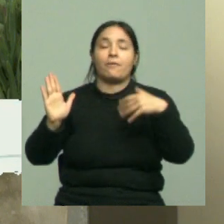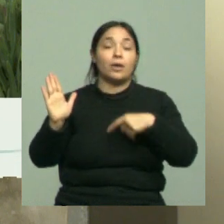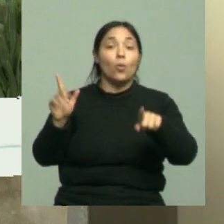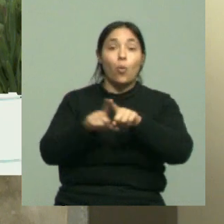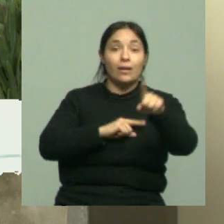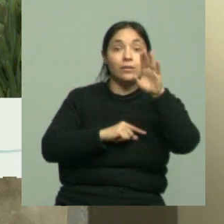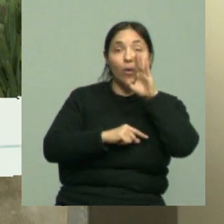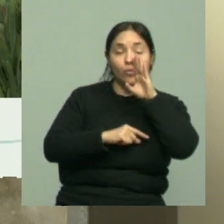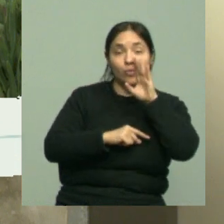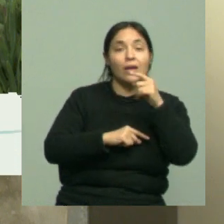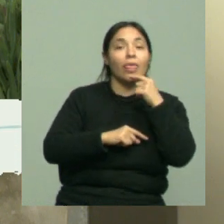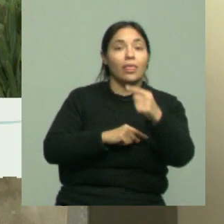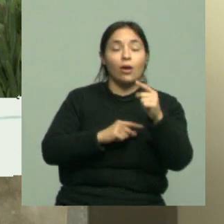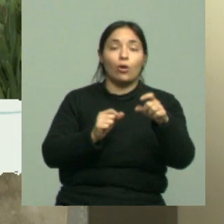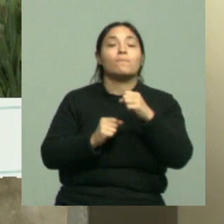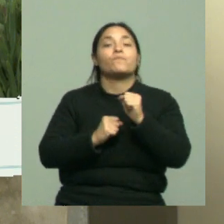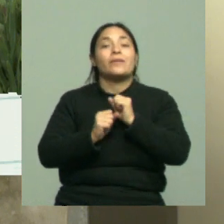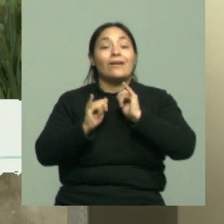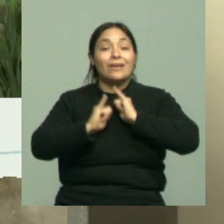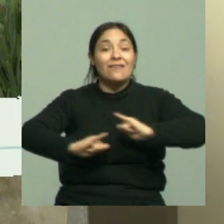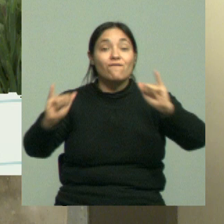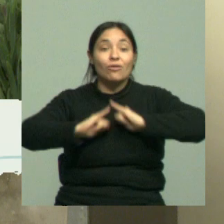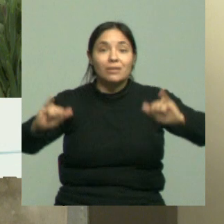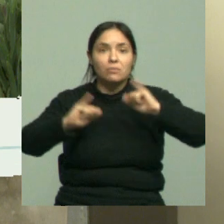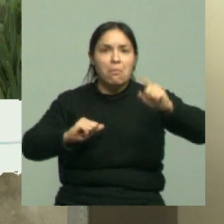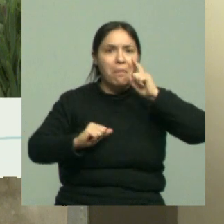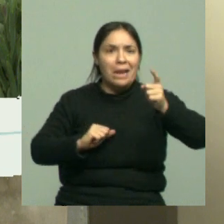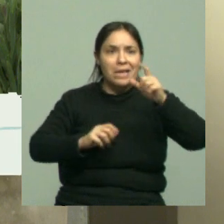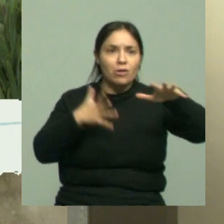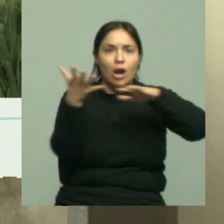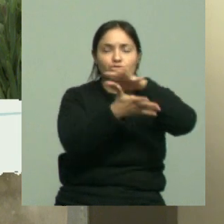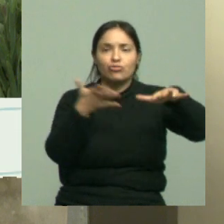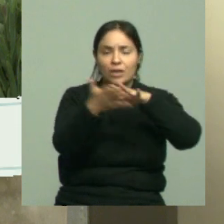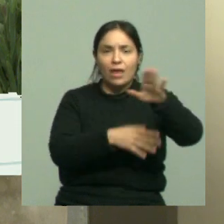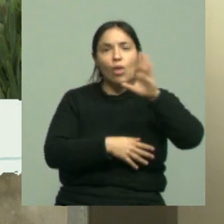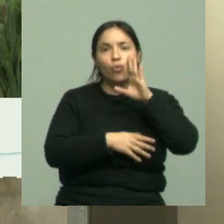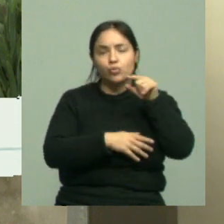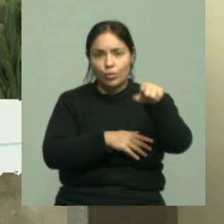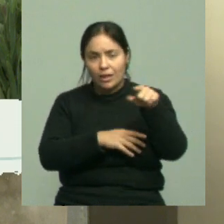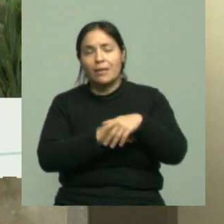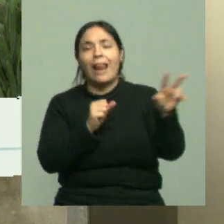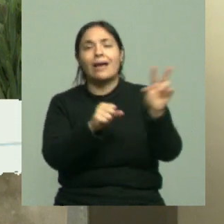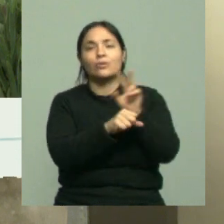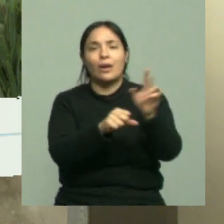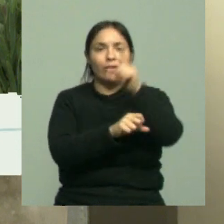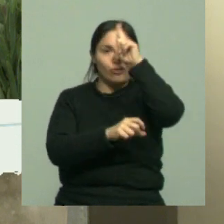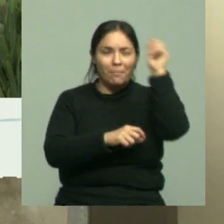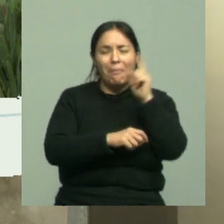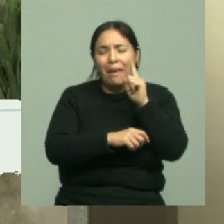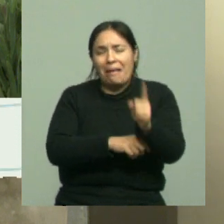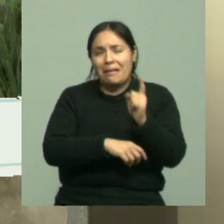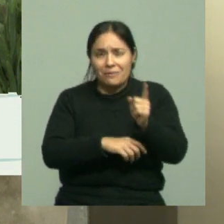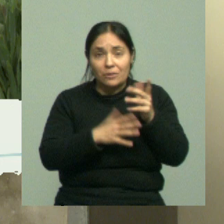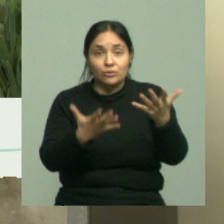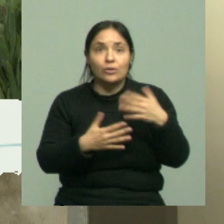argumentaba era que ese tipo de material lo ponía en riesgo a sus ciudadanos y a Sí. la seguridad nacional. Eso en cuanto a lo que